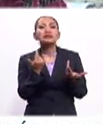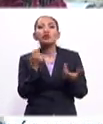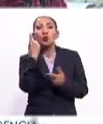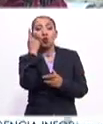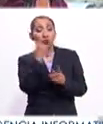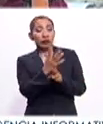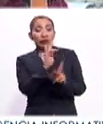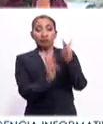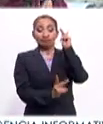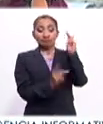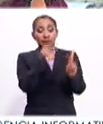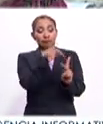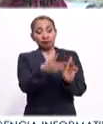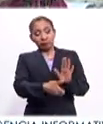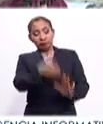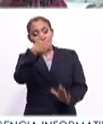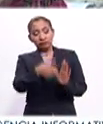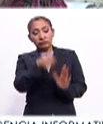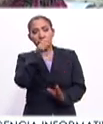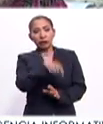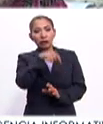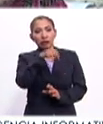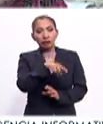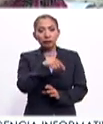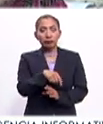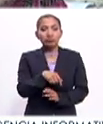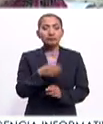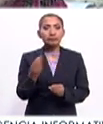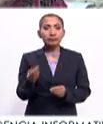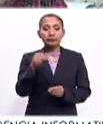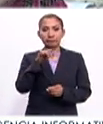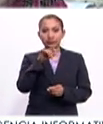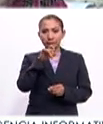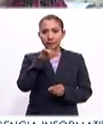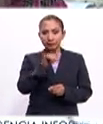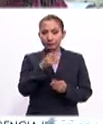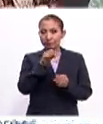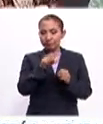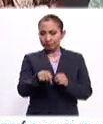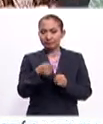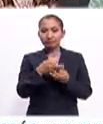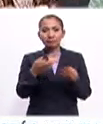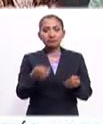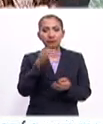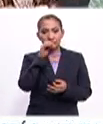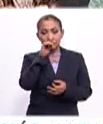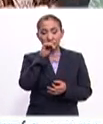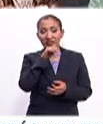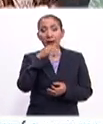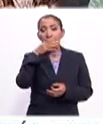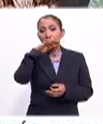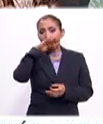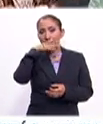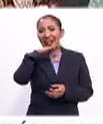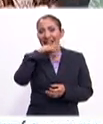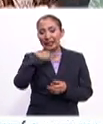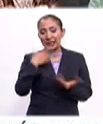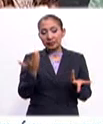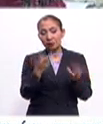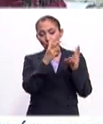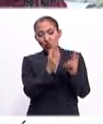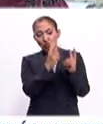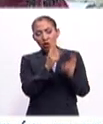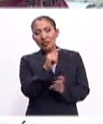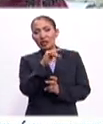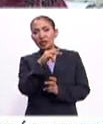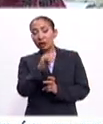una sola planta que esté extrayendo exactamente los mismos minerales de ese suelo. El maíz es muy demandante de nitrógeno